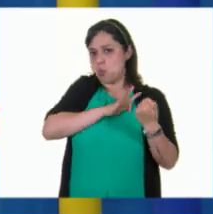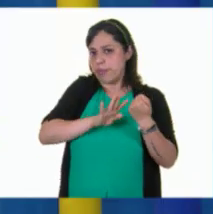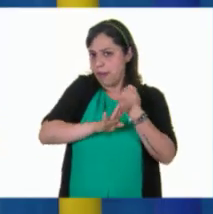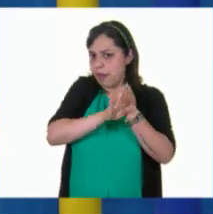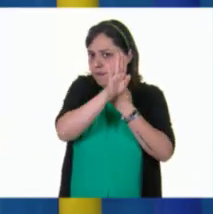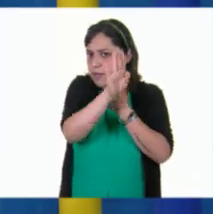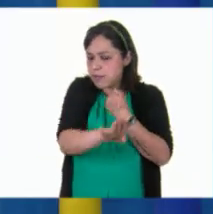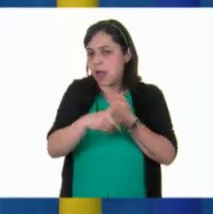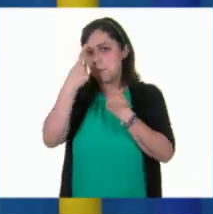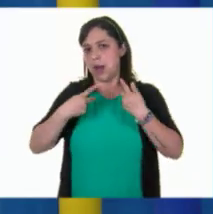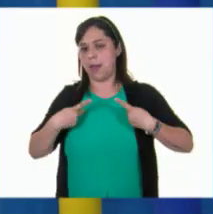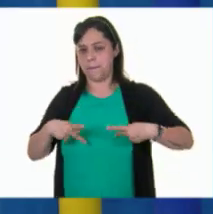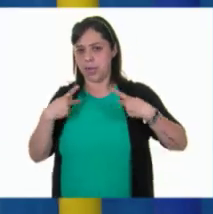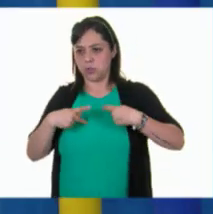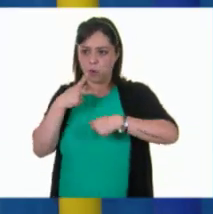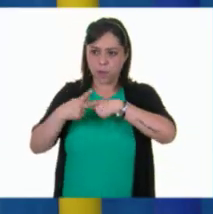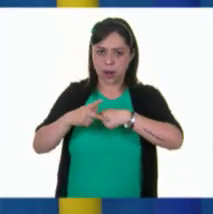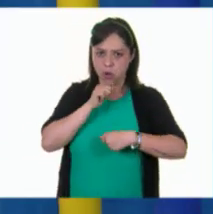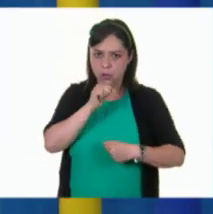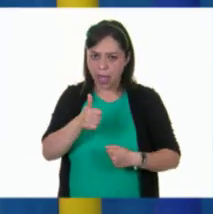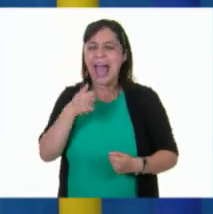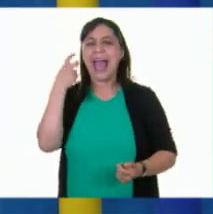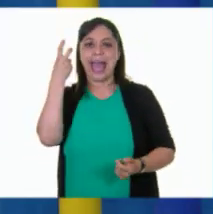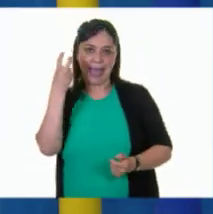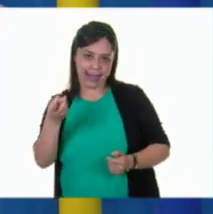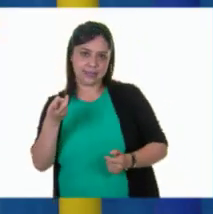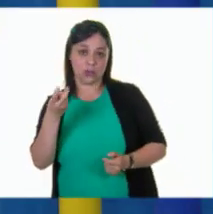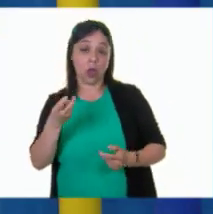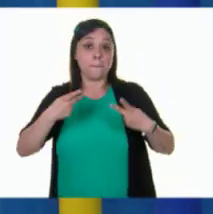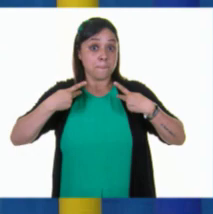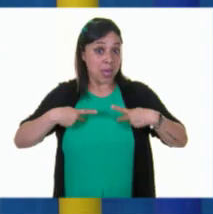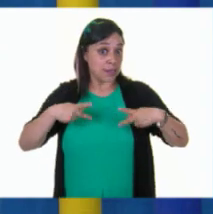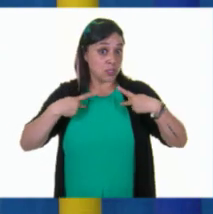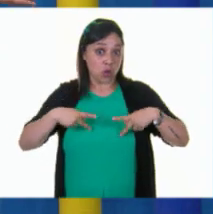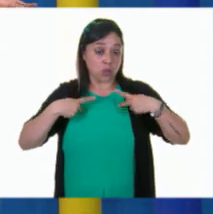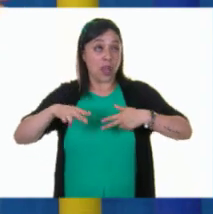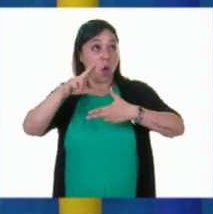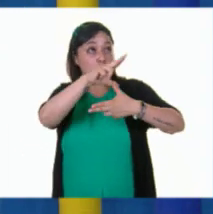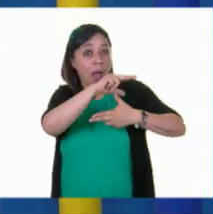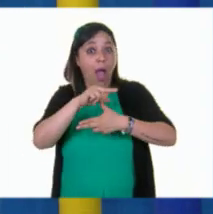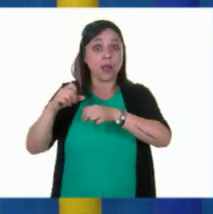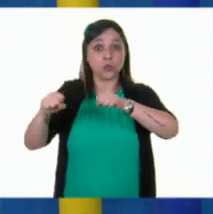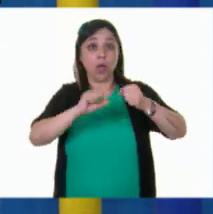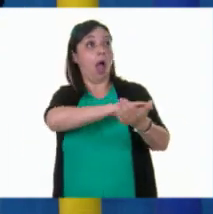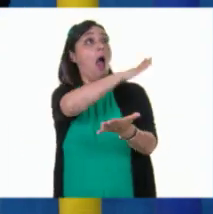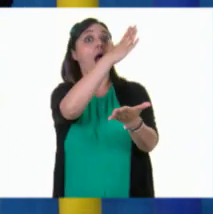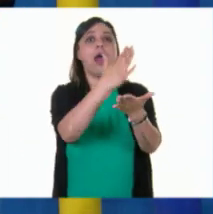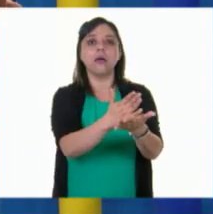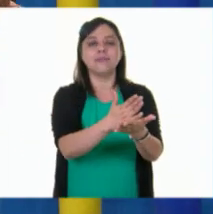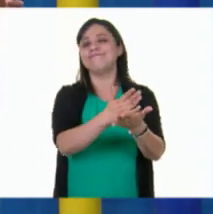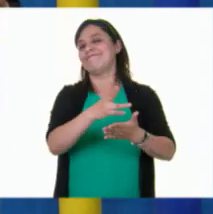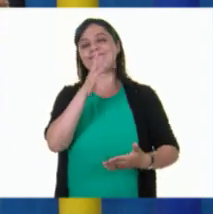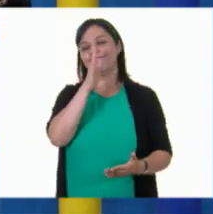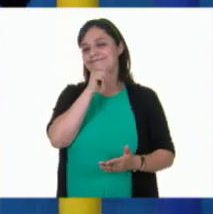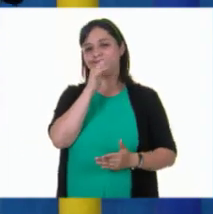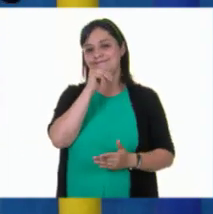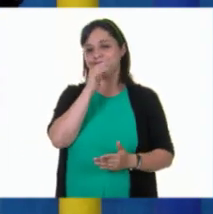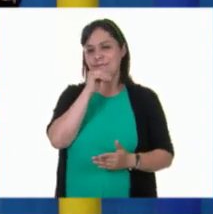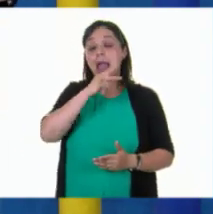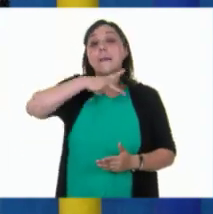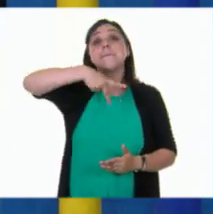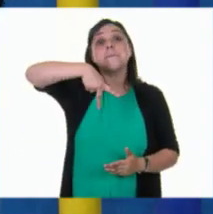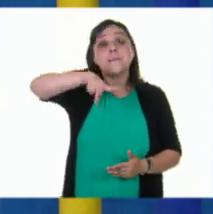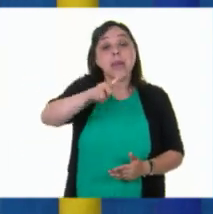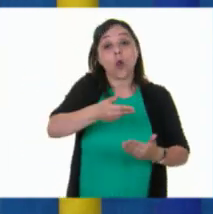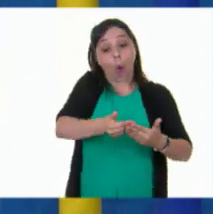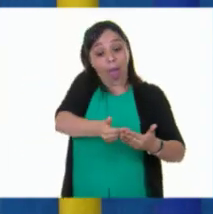Excelente, Raulito. Los seres humanos no podemos detener un huracán o un sismo, pero sí podemos trabajar para que la